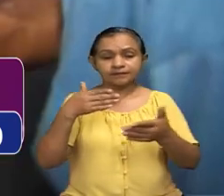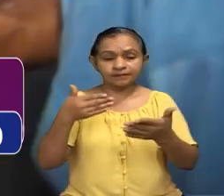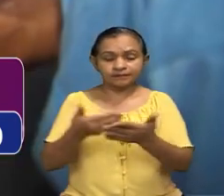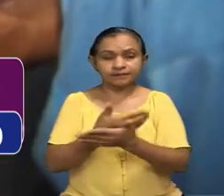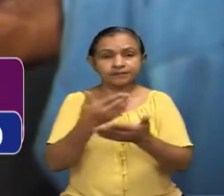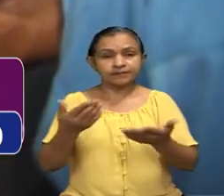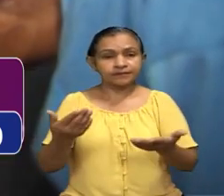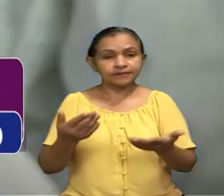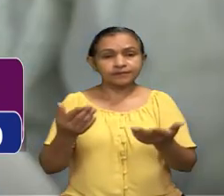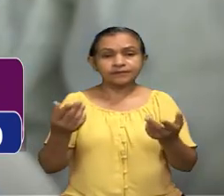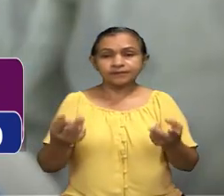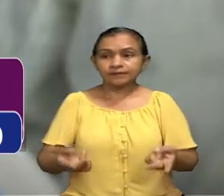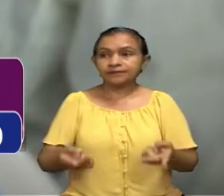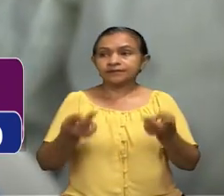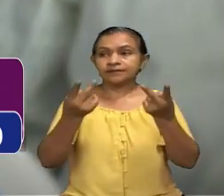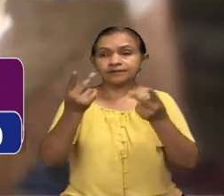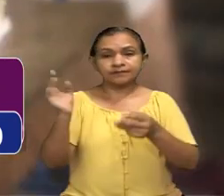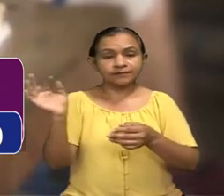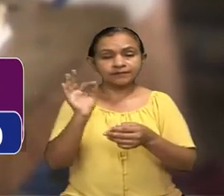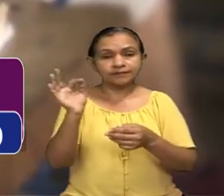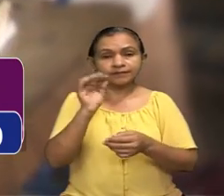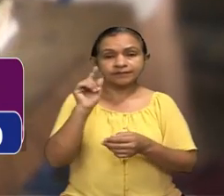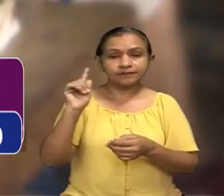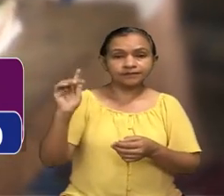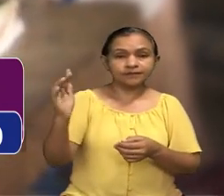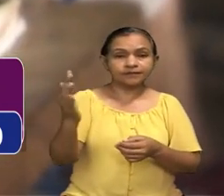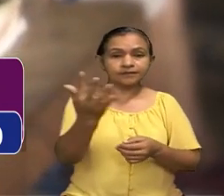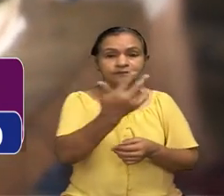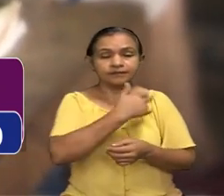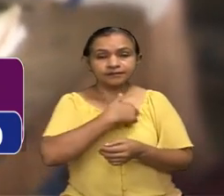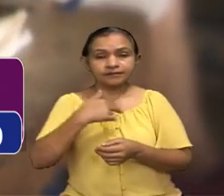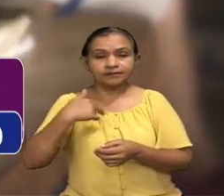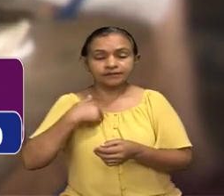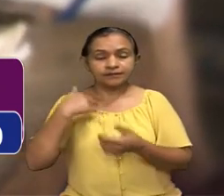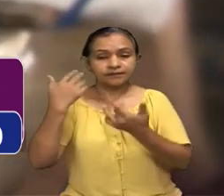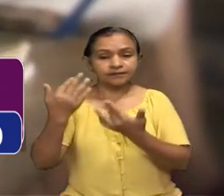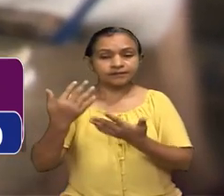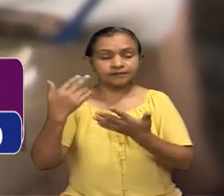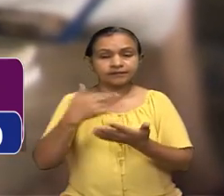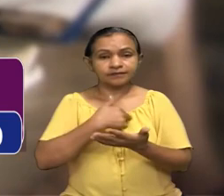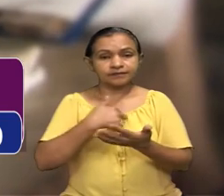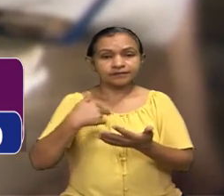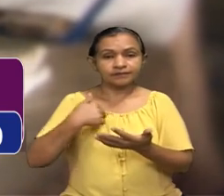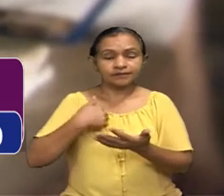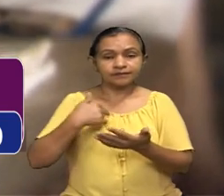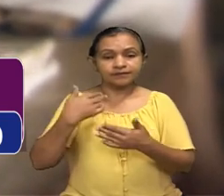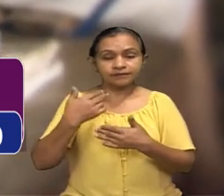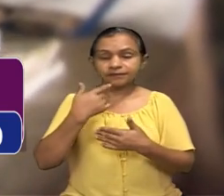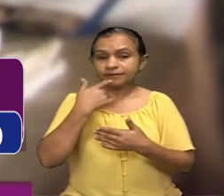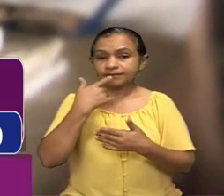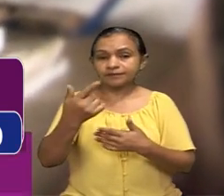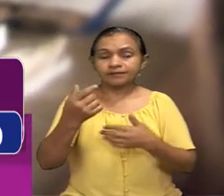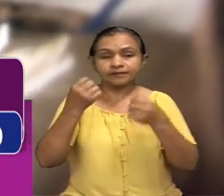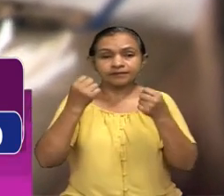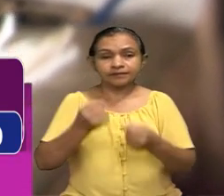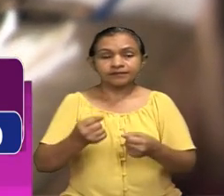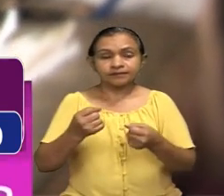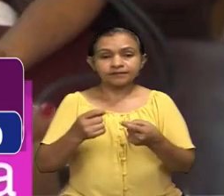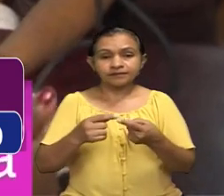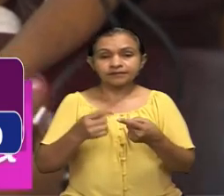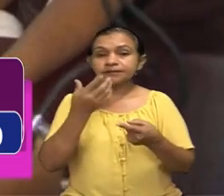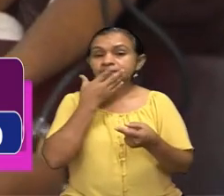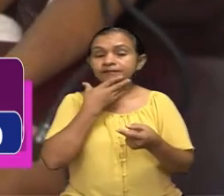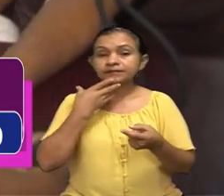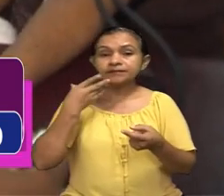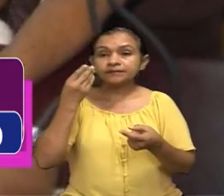vida en que la mayoría vamos a llegar o esperamos llegar. Como decía Carlos Emilio, cuando estamos